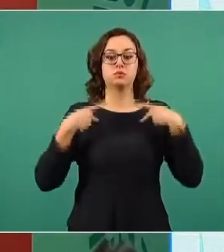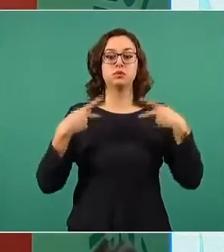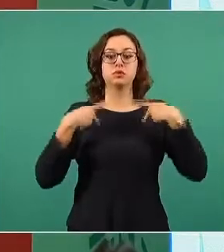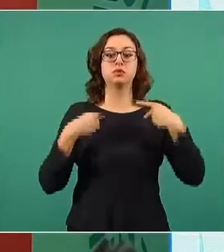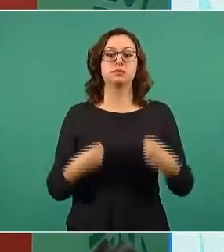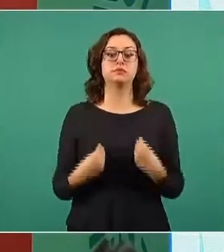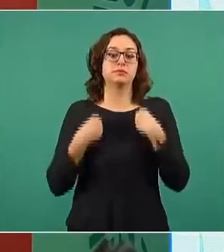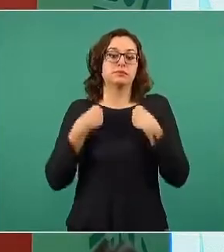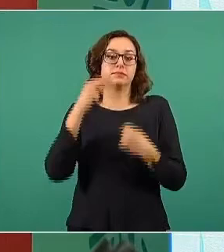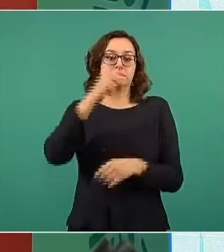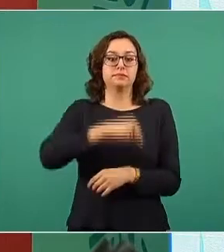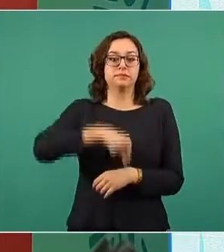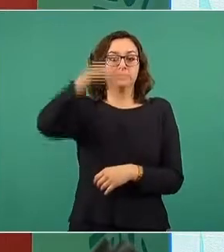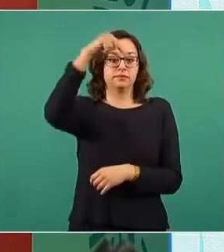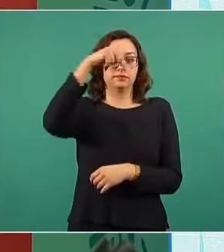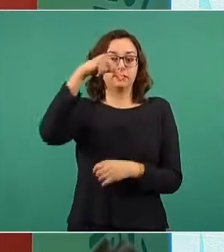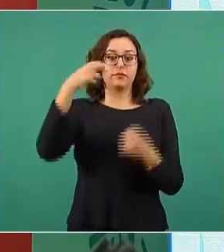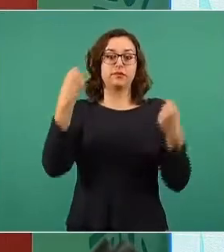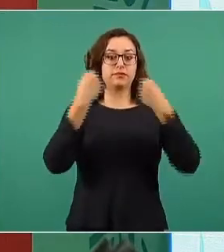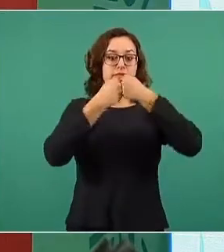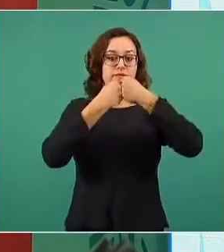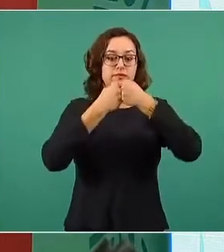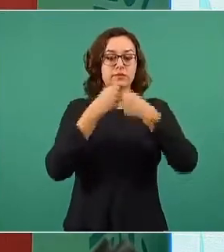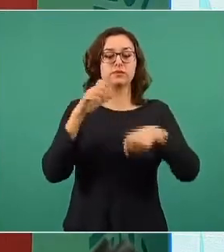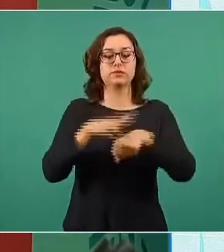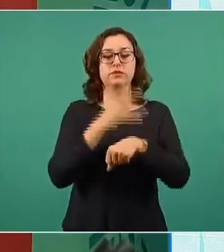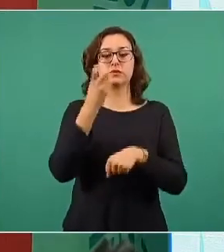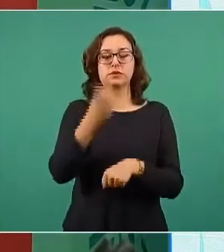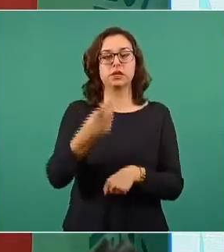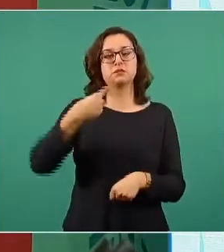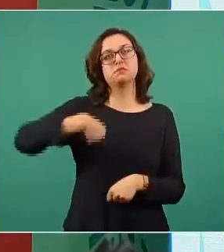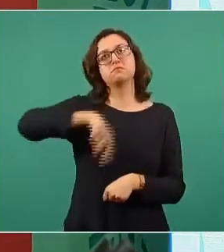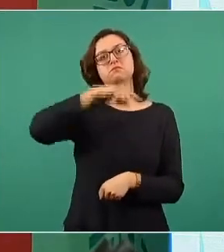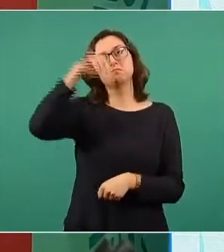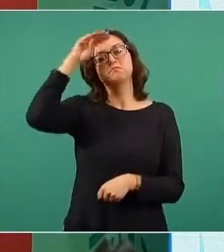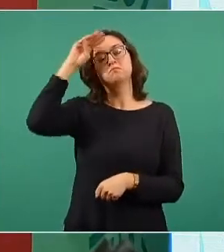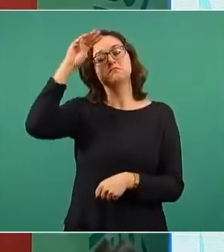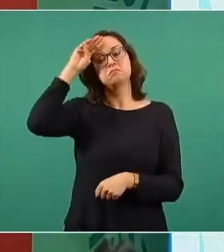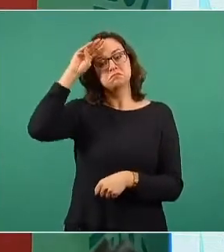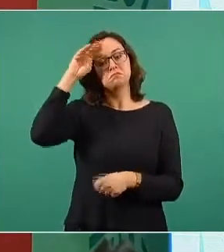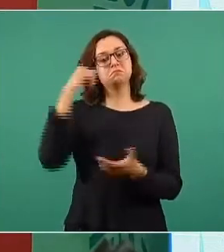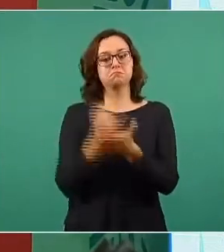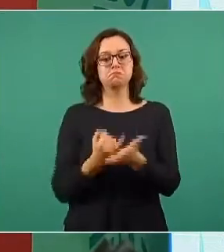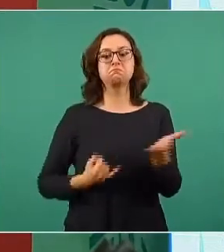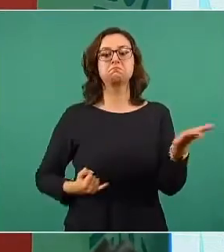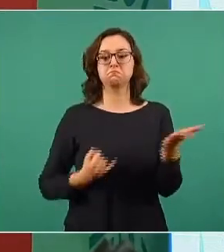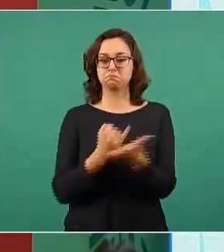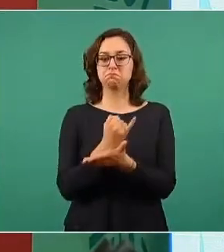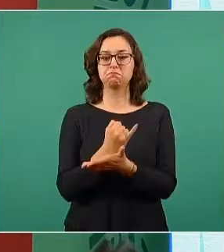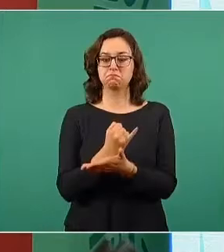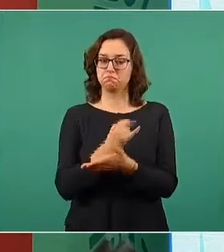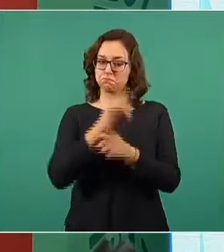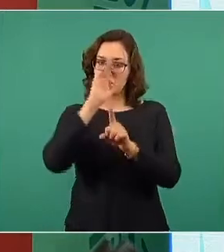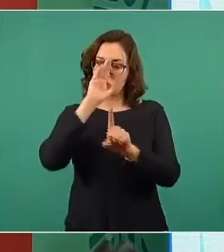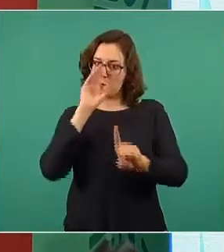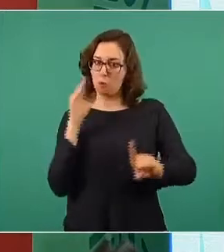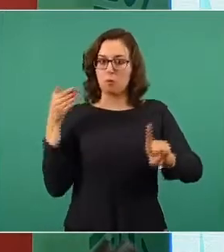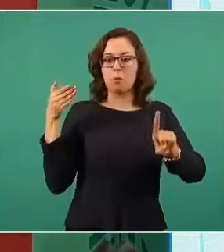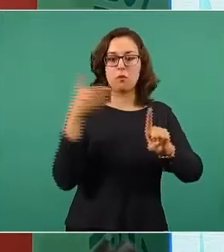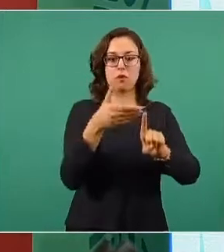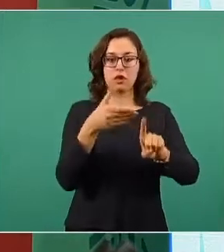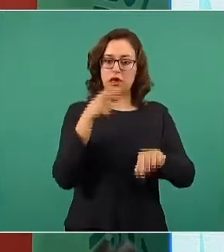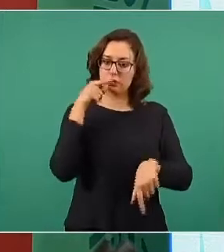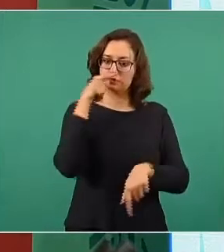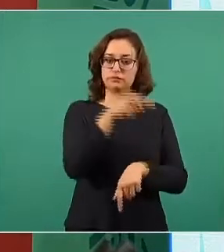de esa localidad. Entonces decidimos que vamos a también hacer un esfuerzo dirigido a esta